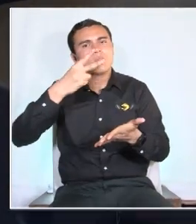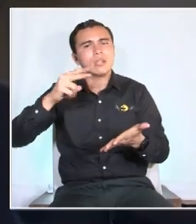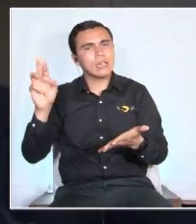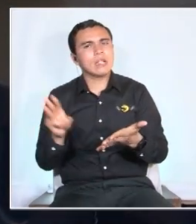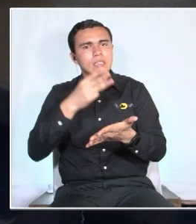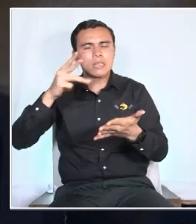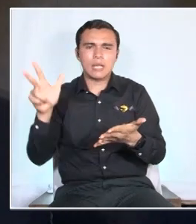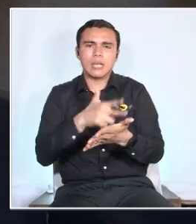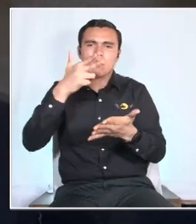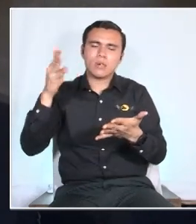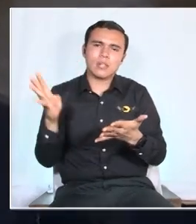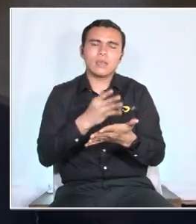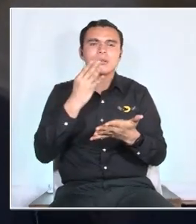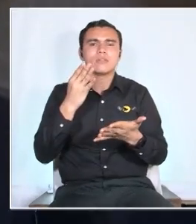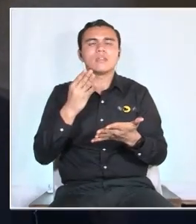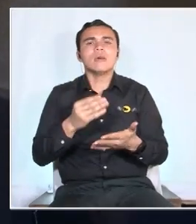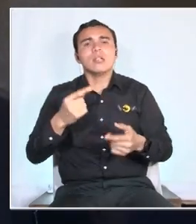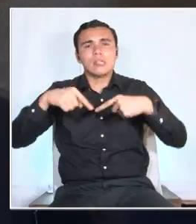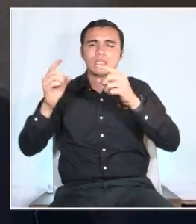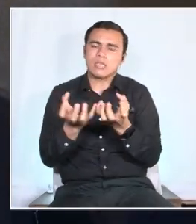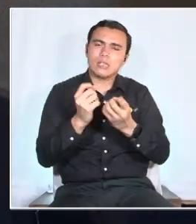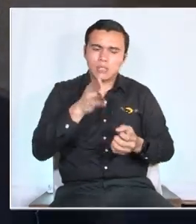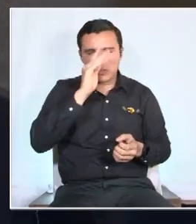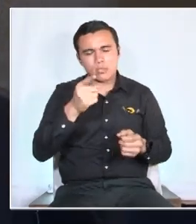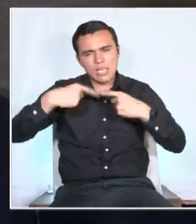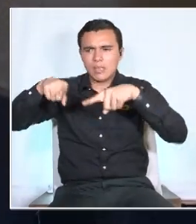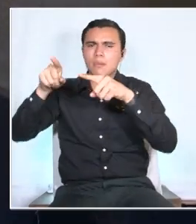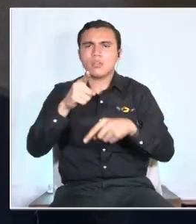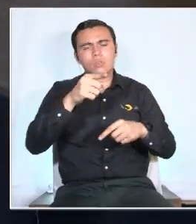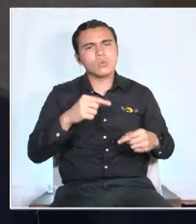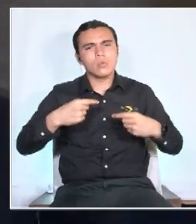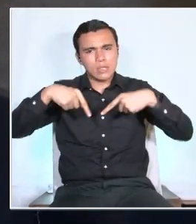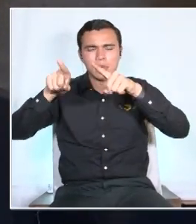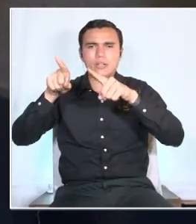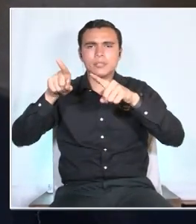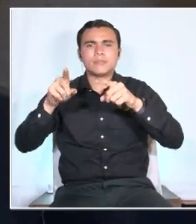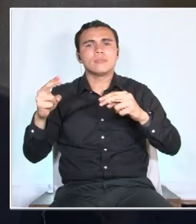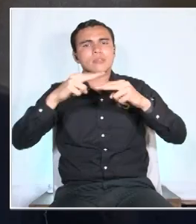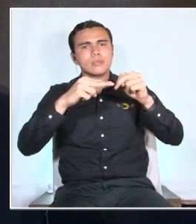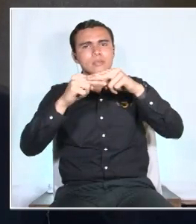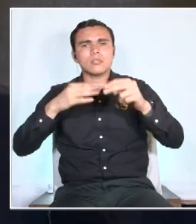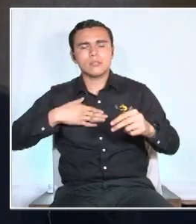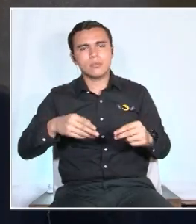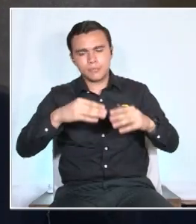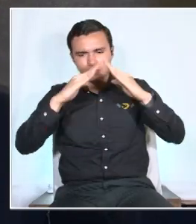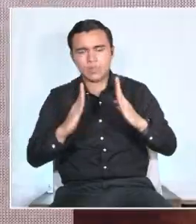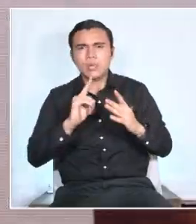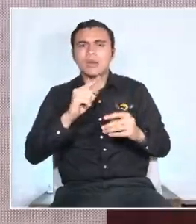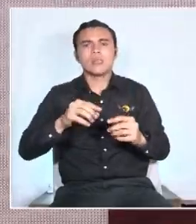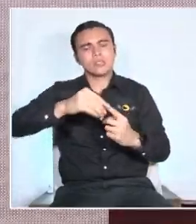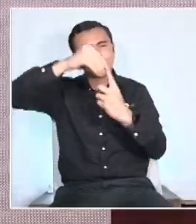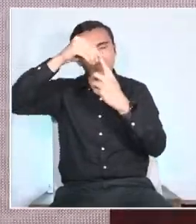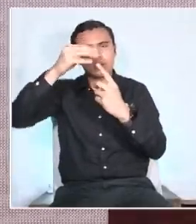la cuarta vez, y a donde quiera que yo te lleve, tú irás y edificarás mi casa, porque he